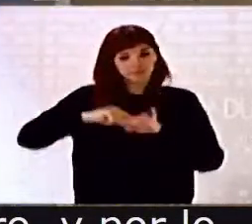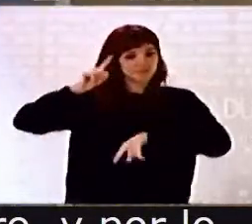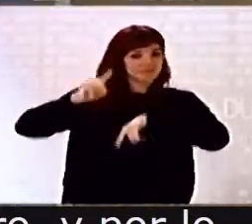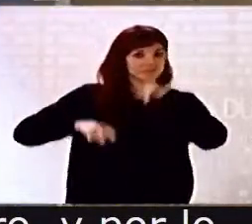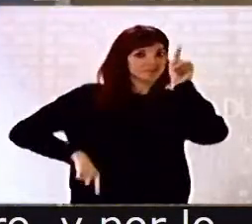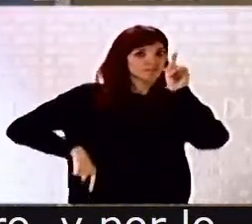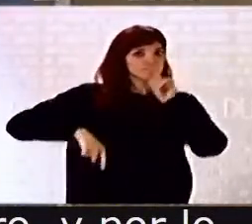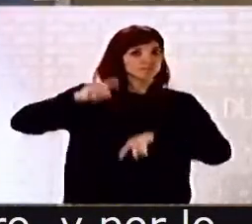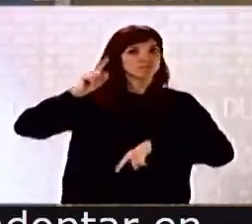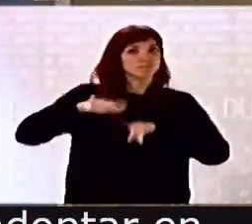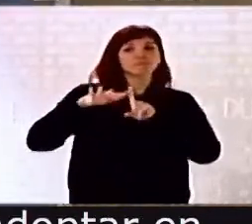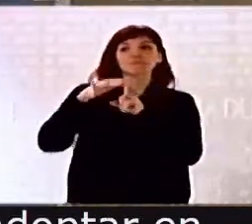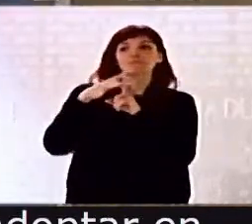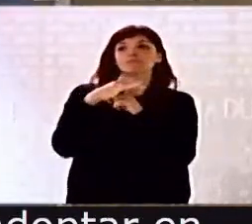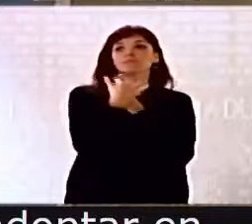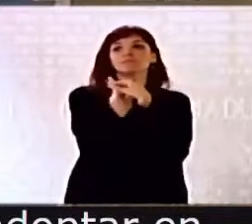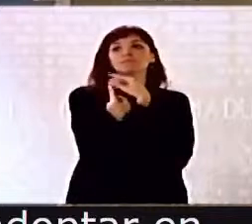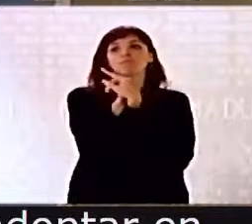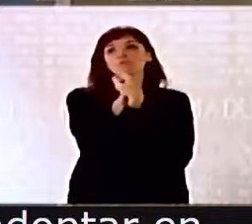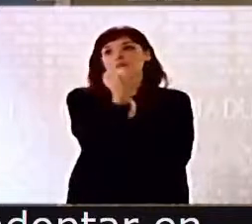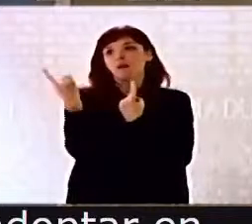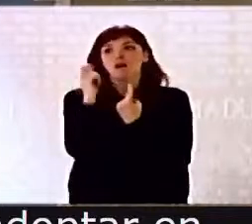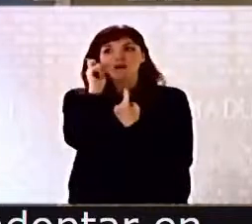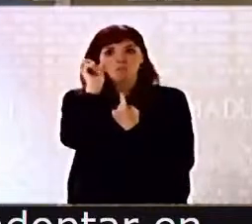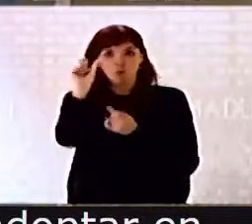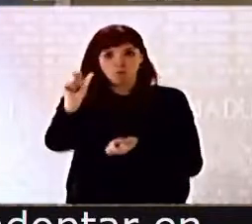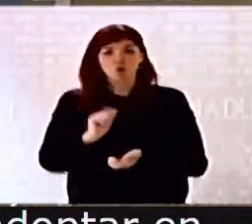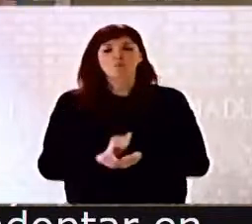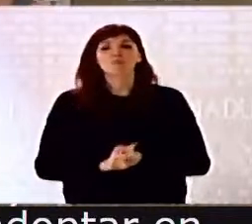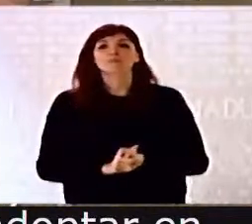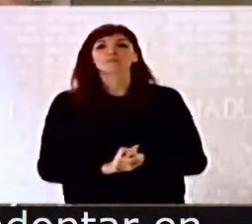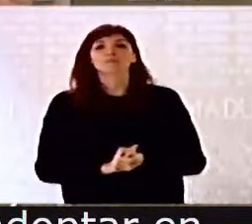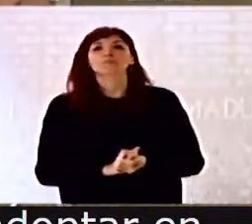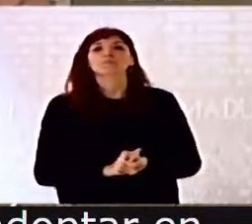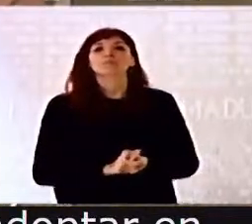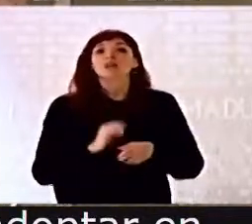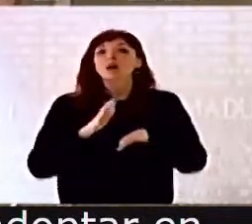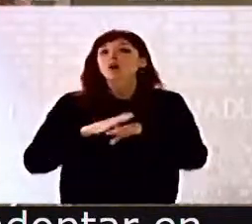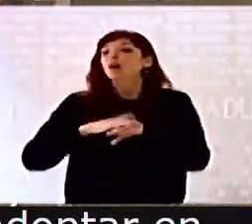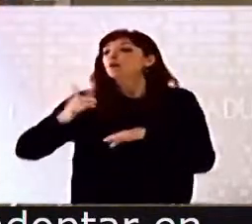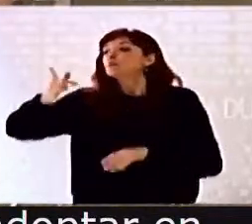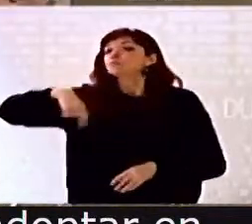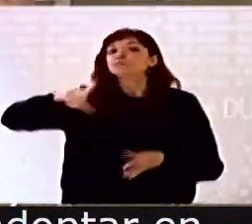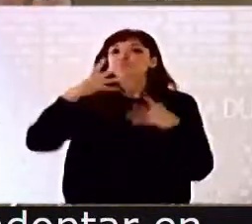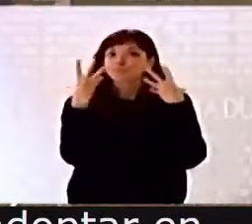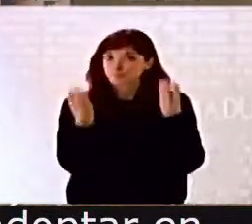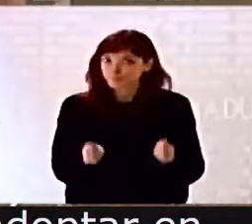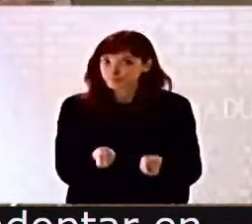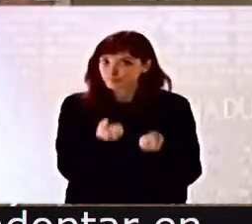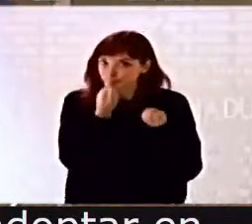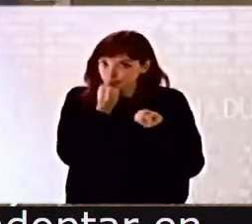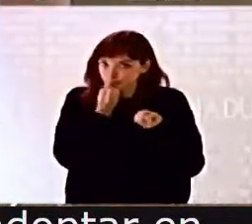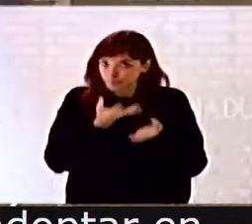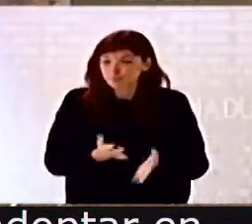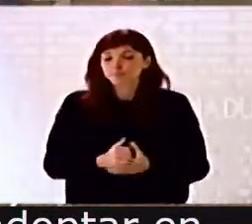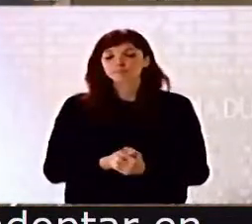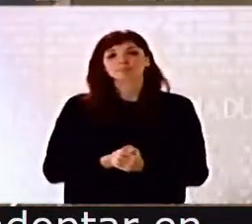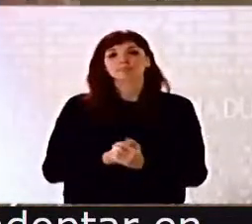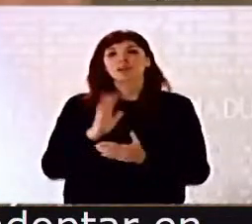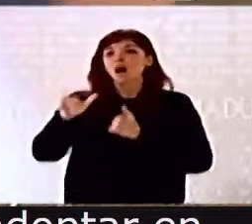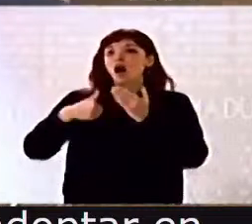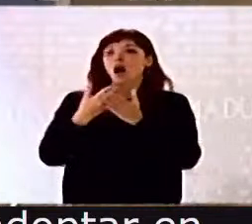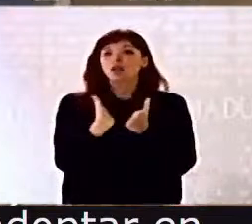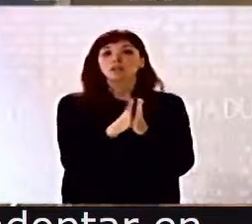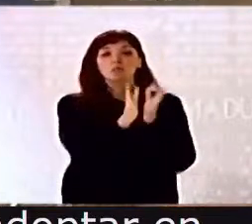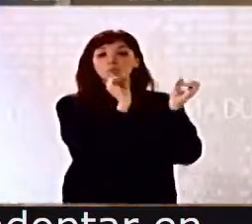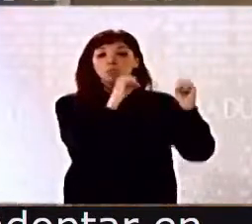tengan las distintas localidades. Para que ustedes se enteren de esto, hasta que se acuerde lo que se tenga que acordar